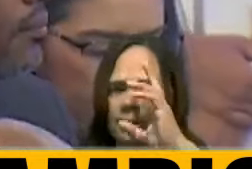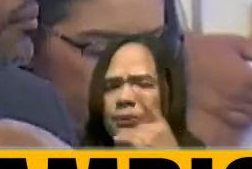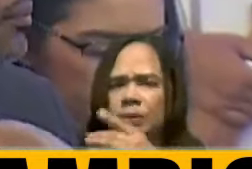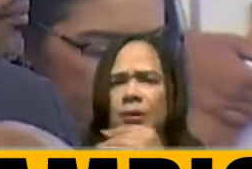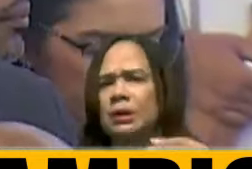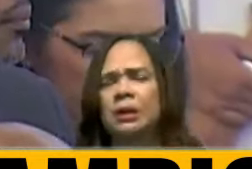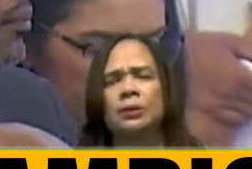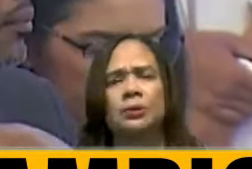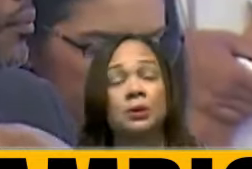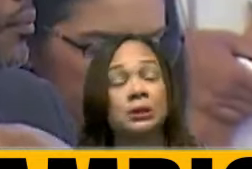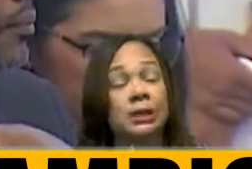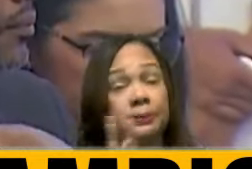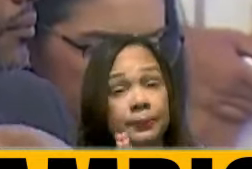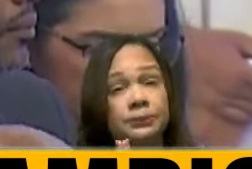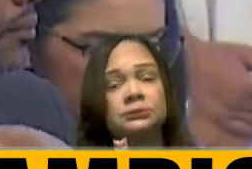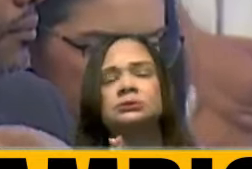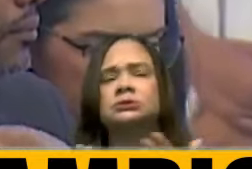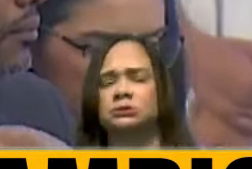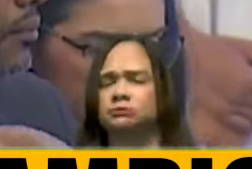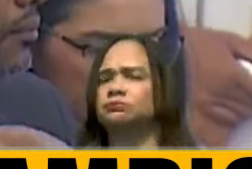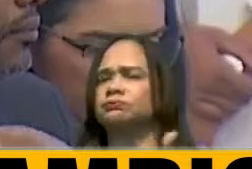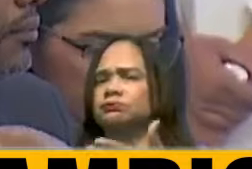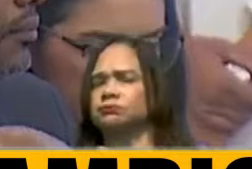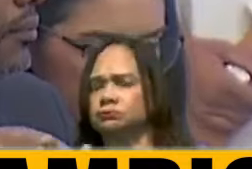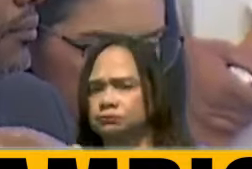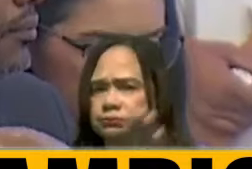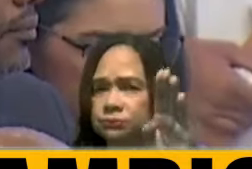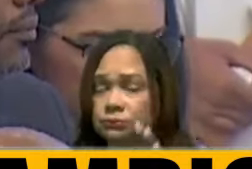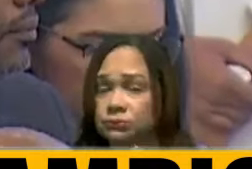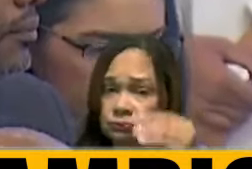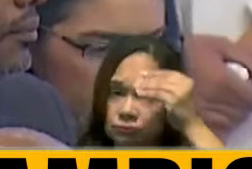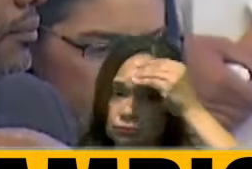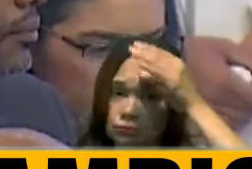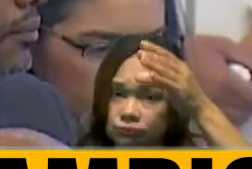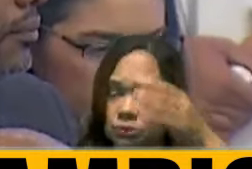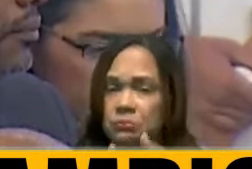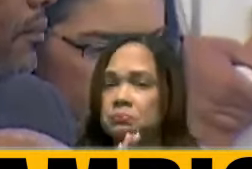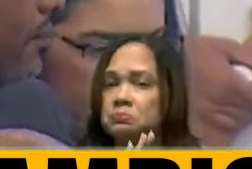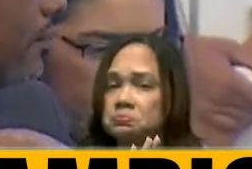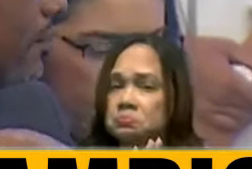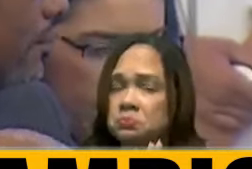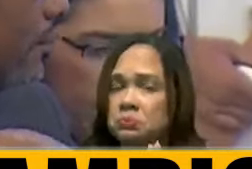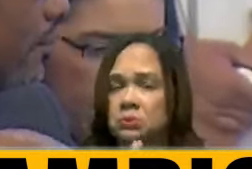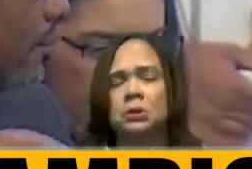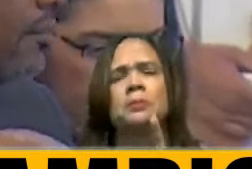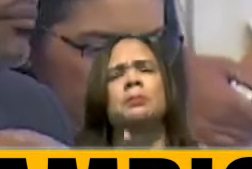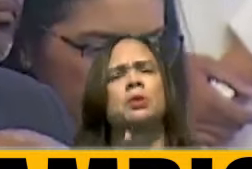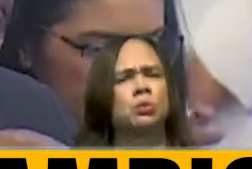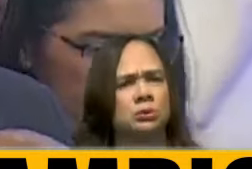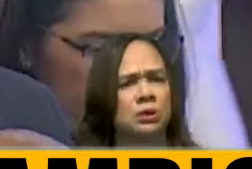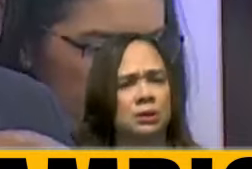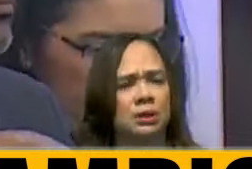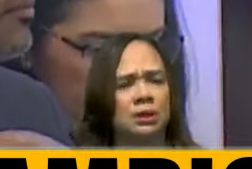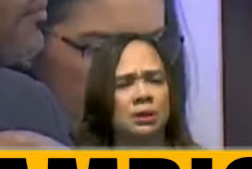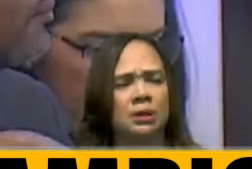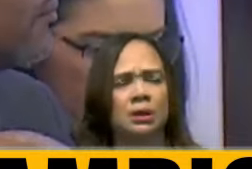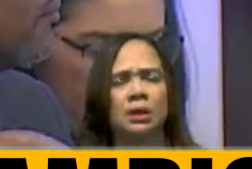está abocado a desarrollarse a partir del conocimiento es mi pregunta en su